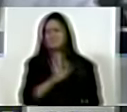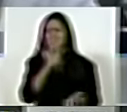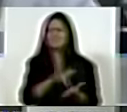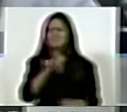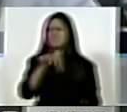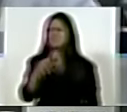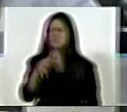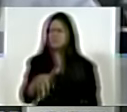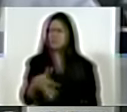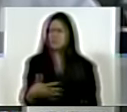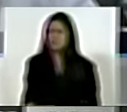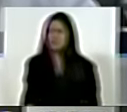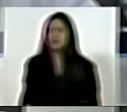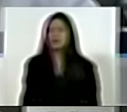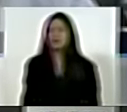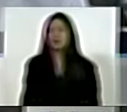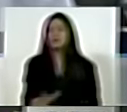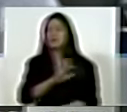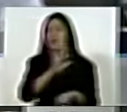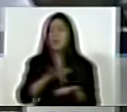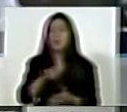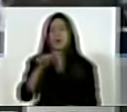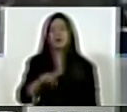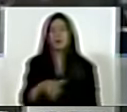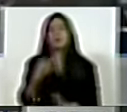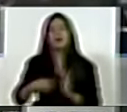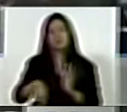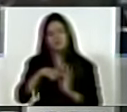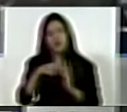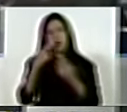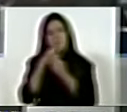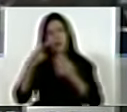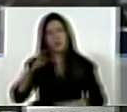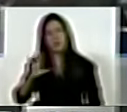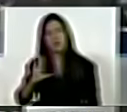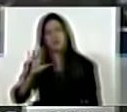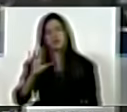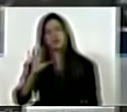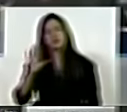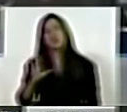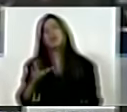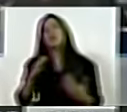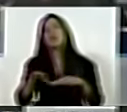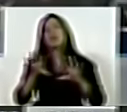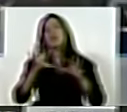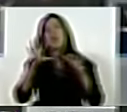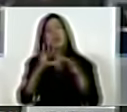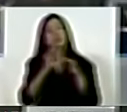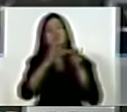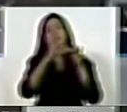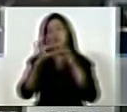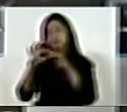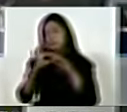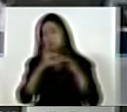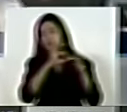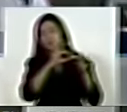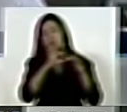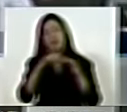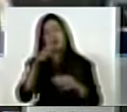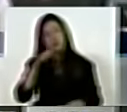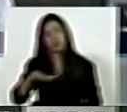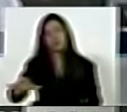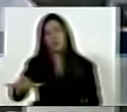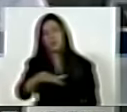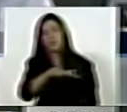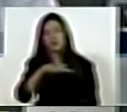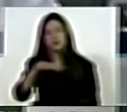algo. Vinimos acá justamente para ratificar el compromiso con la unidad de nuestros países, con la unidad de nuestros pueblos.